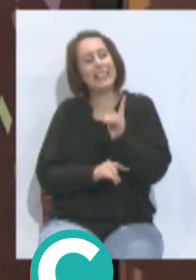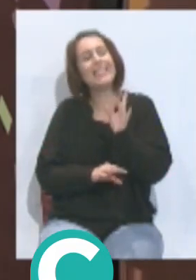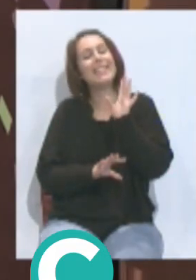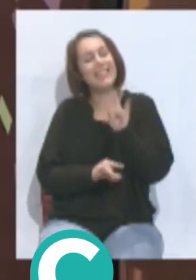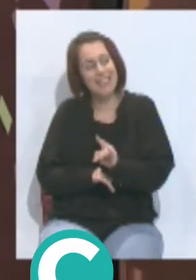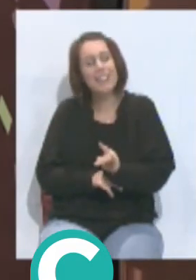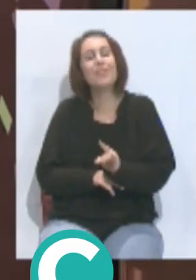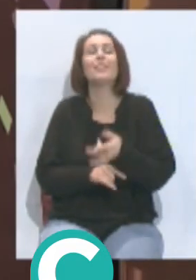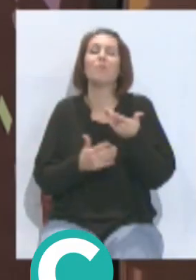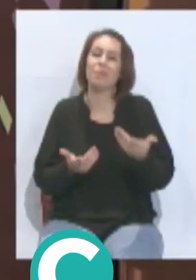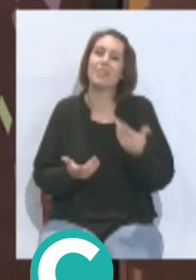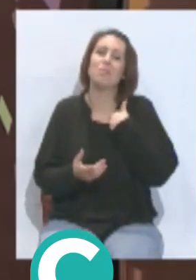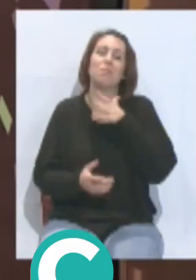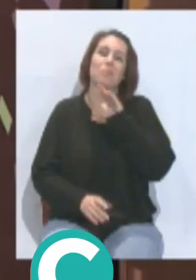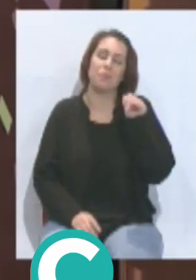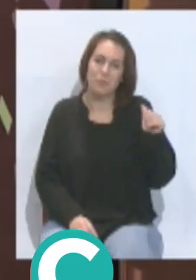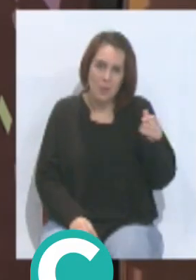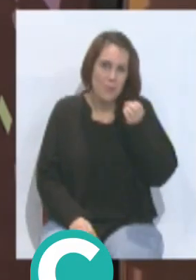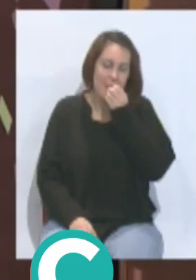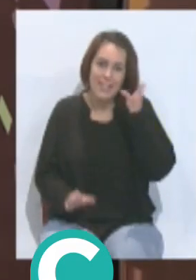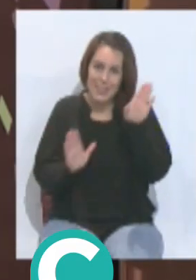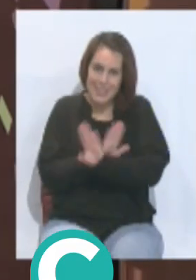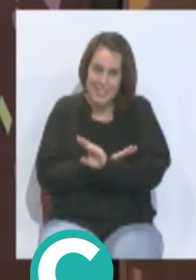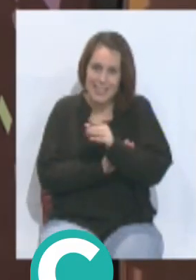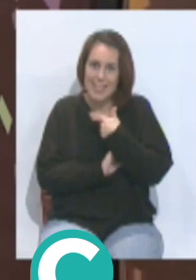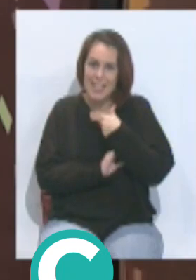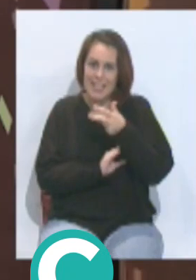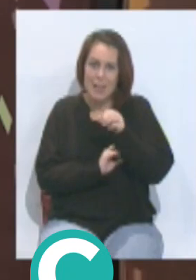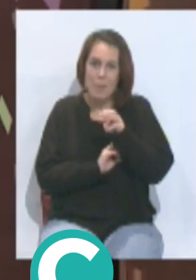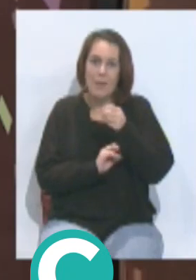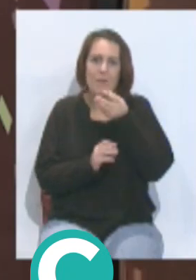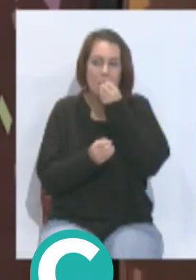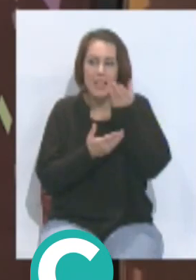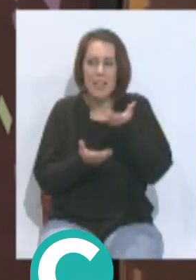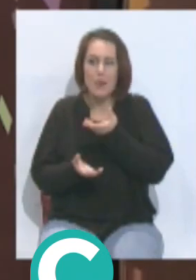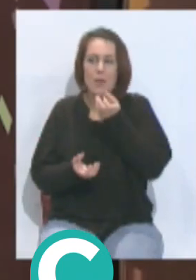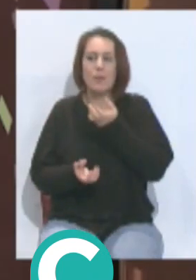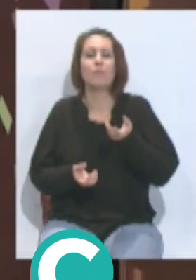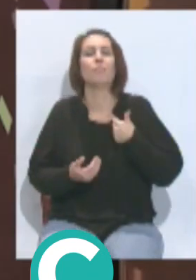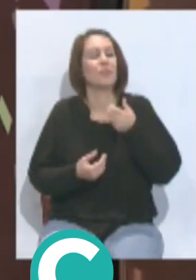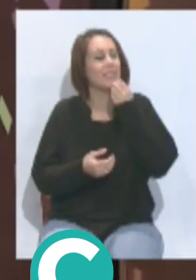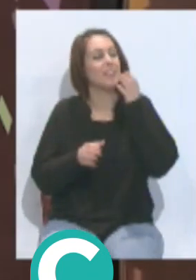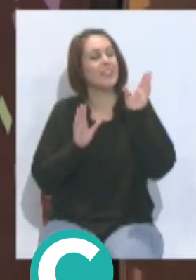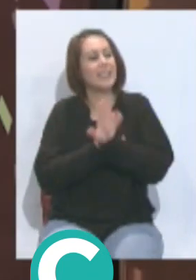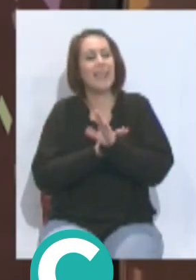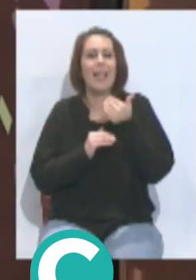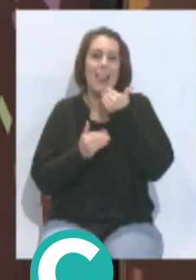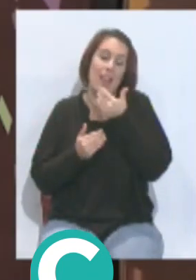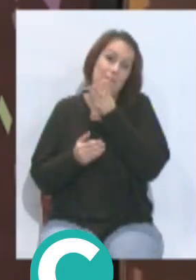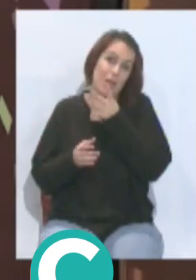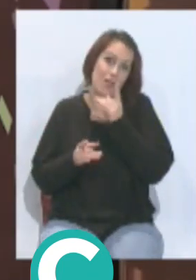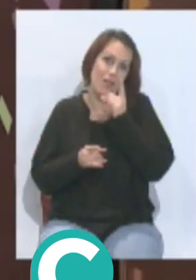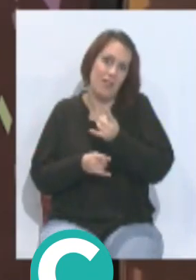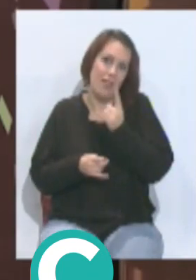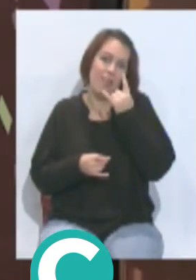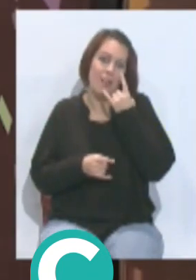hilo telefónico, así que pasamos a saludarle. Muy buenas noches, Miguel, bienvenido. Muchas gracias, Miriam, por aceptar nuestra llamada.